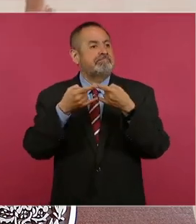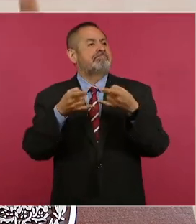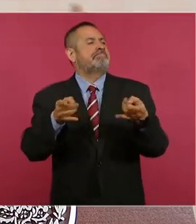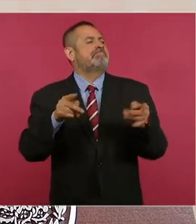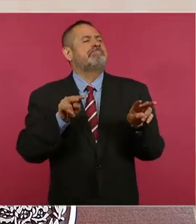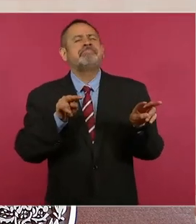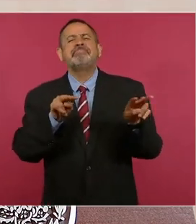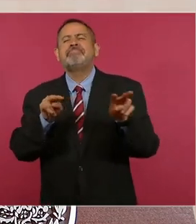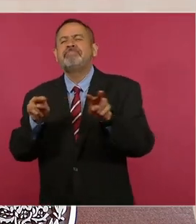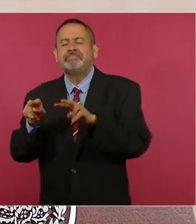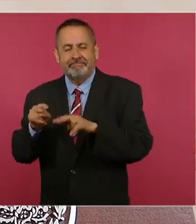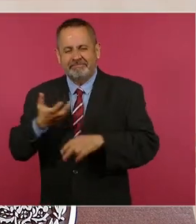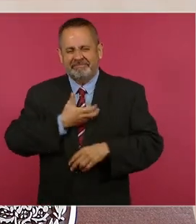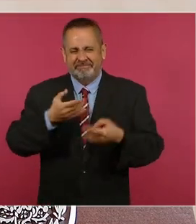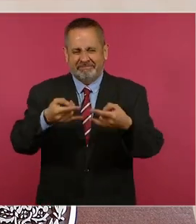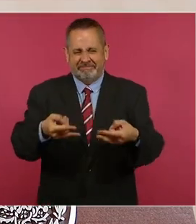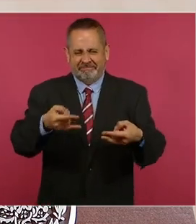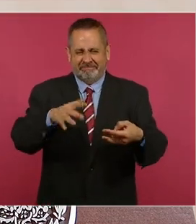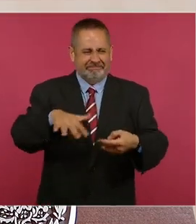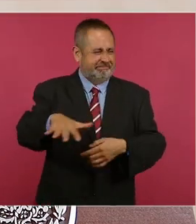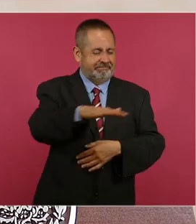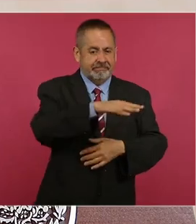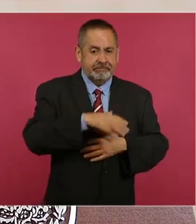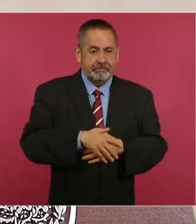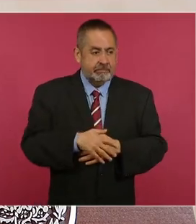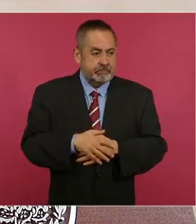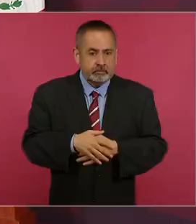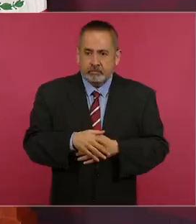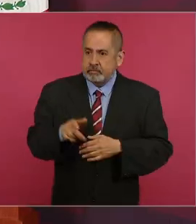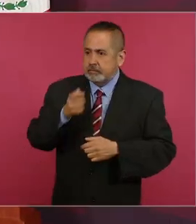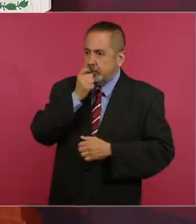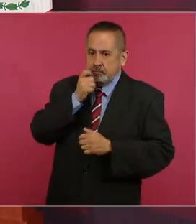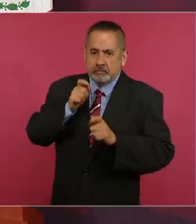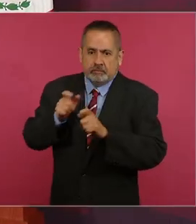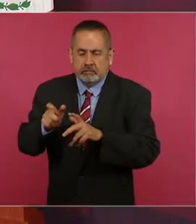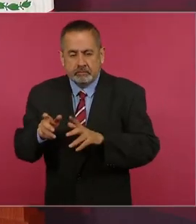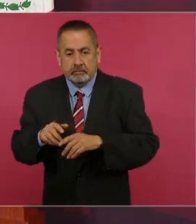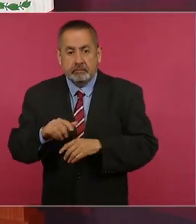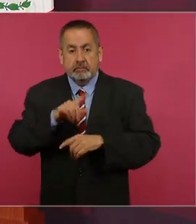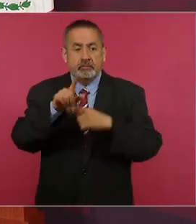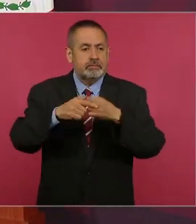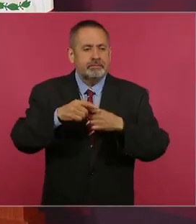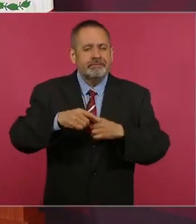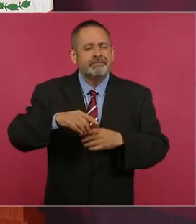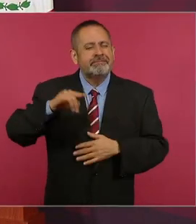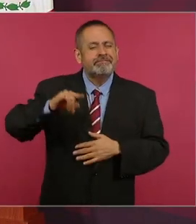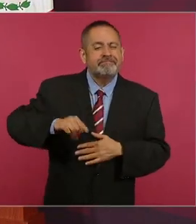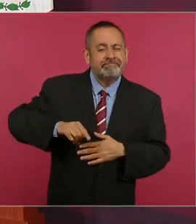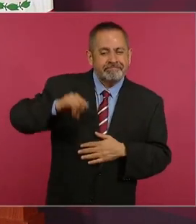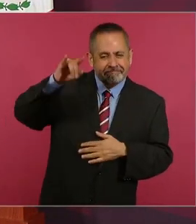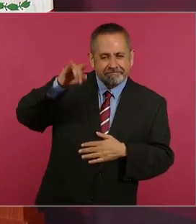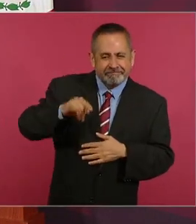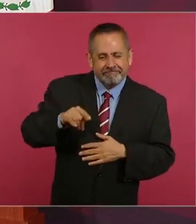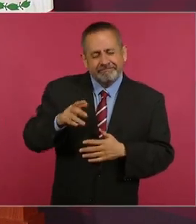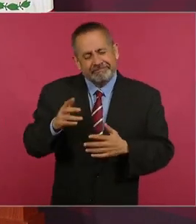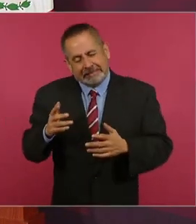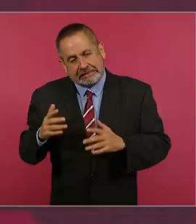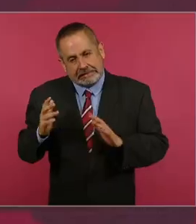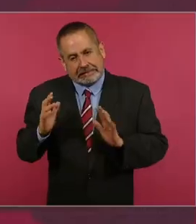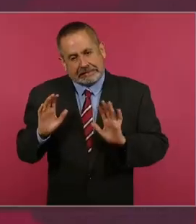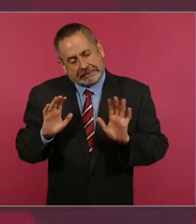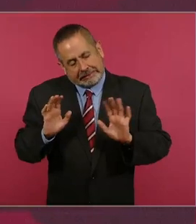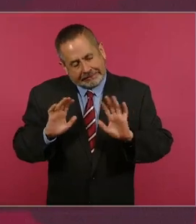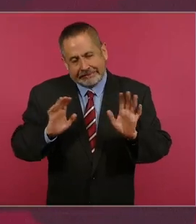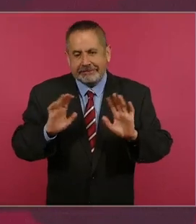O sea, de ellos fue lo del elevador y eso sobre todo. Entonces, ya cuando uno está